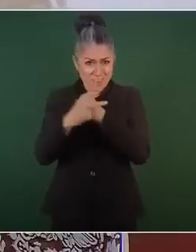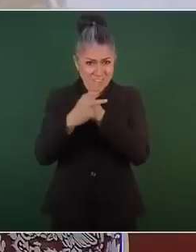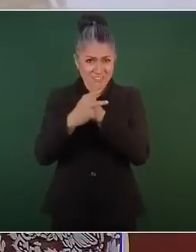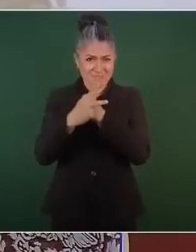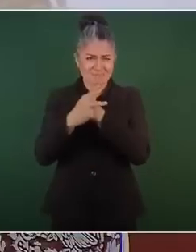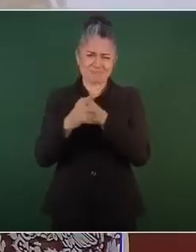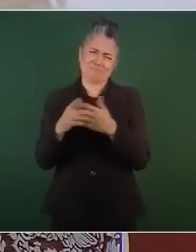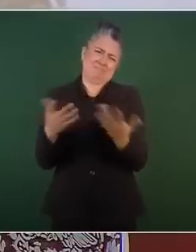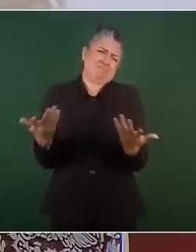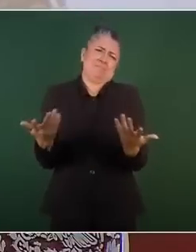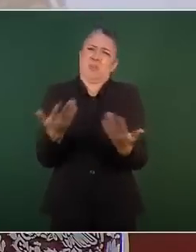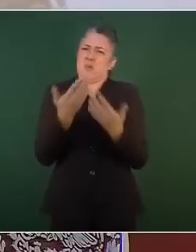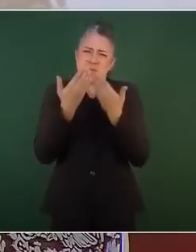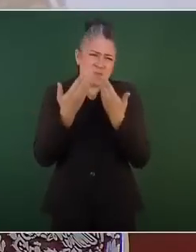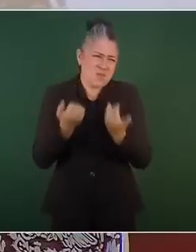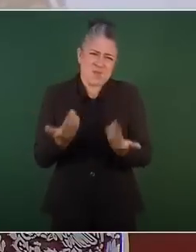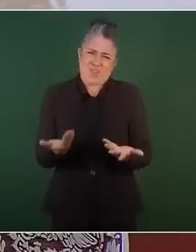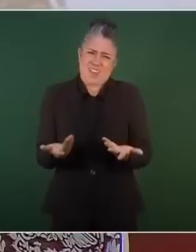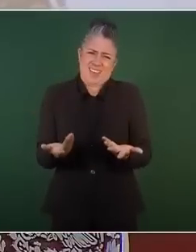En ningún lado.